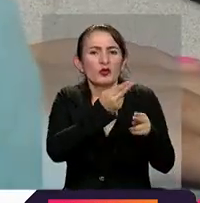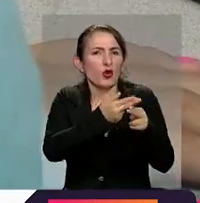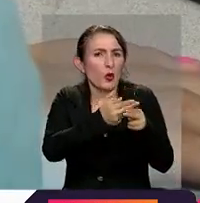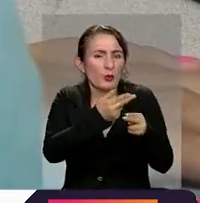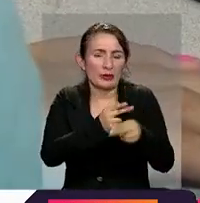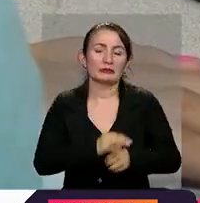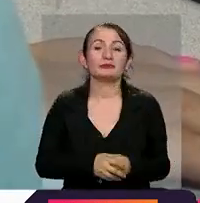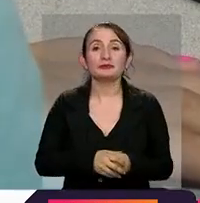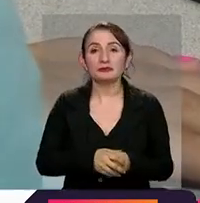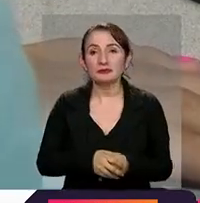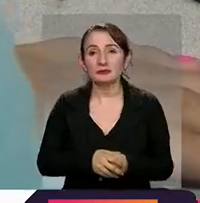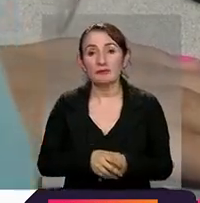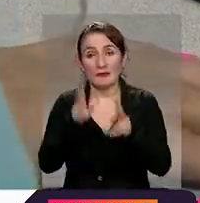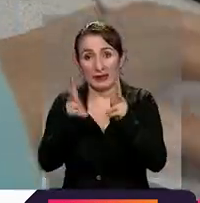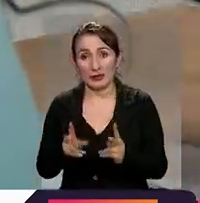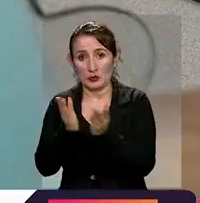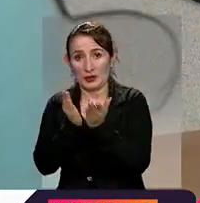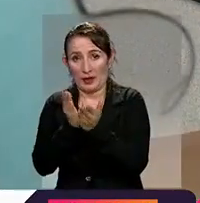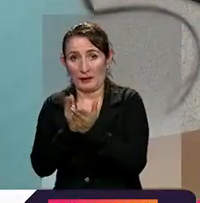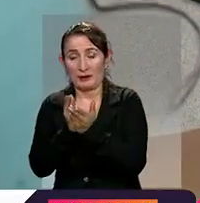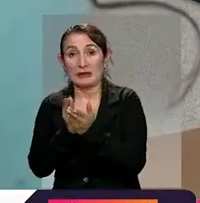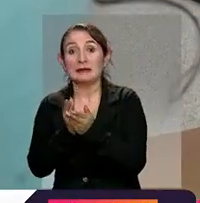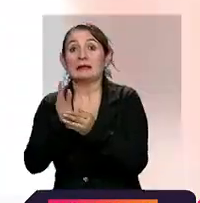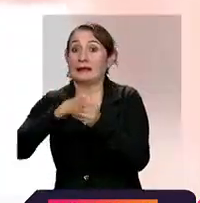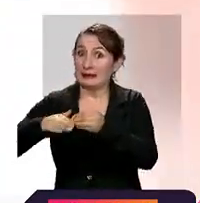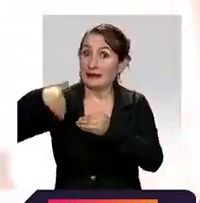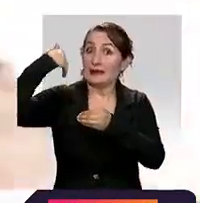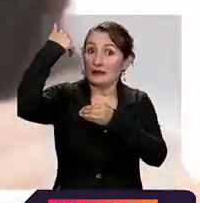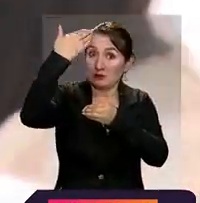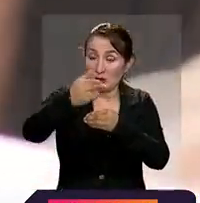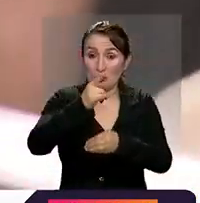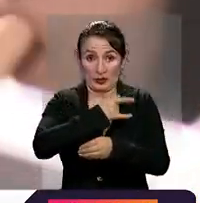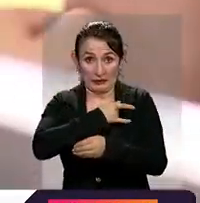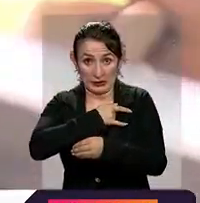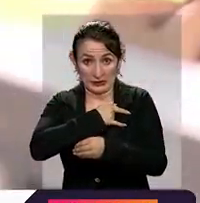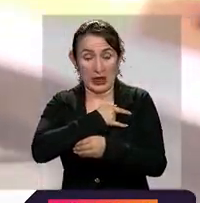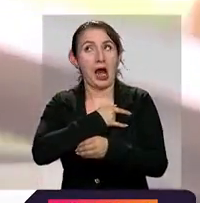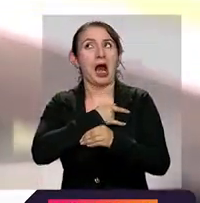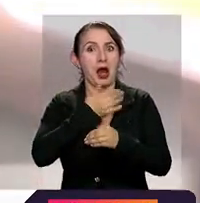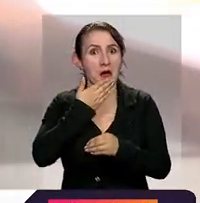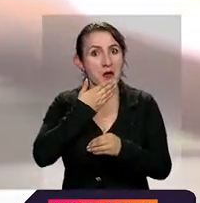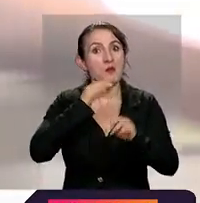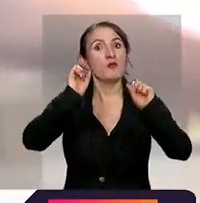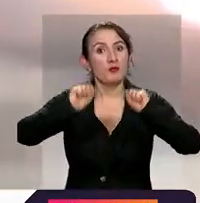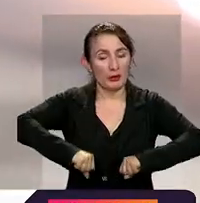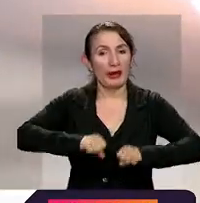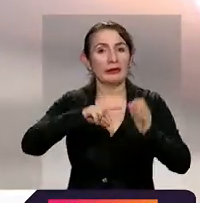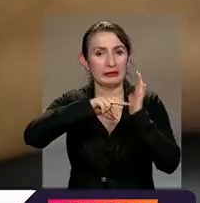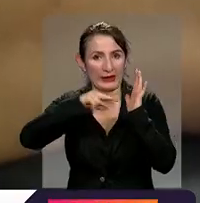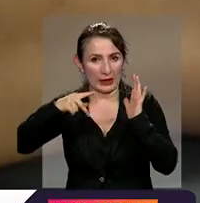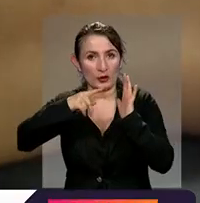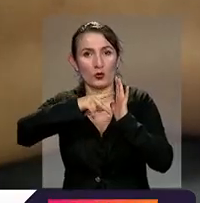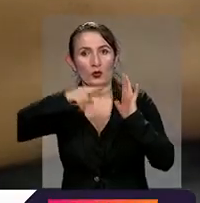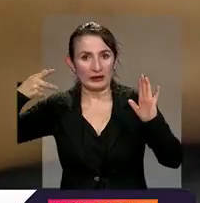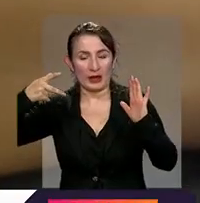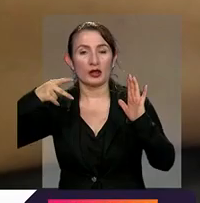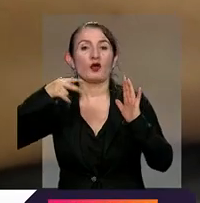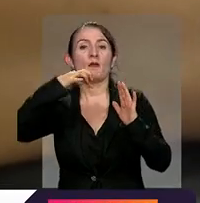contratación realizada. Los estudiantes de la oferta educativa posterior a la media se benefician con la medida, es decir, técnicos